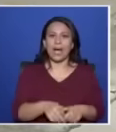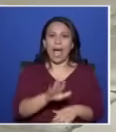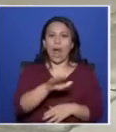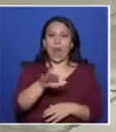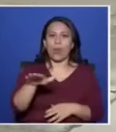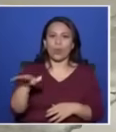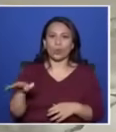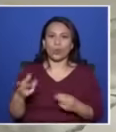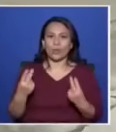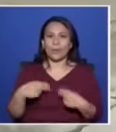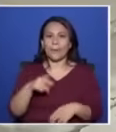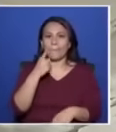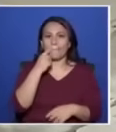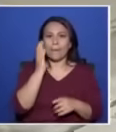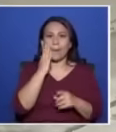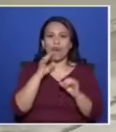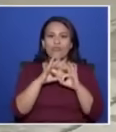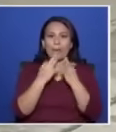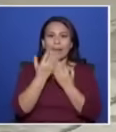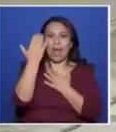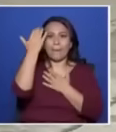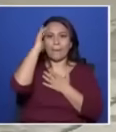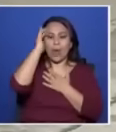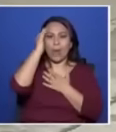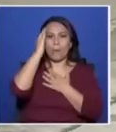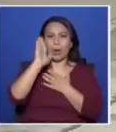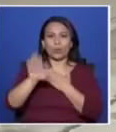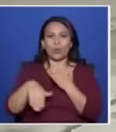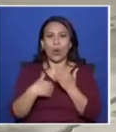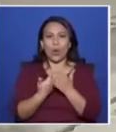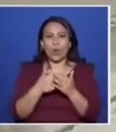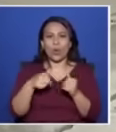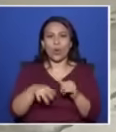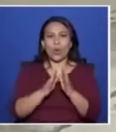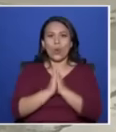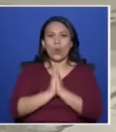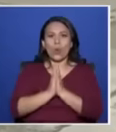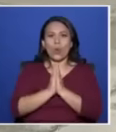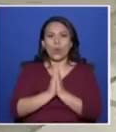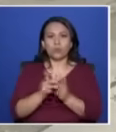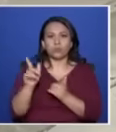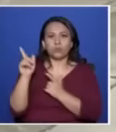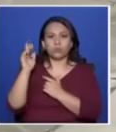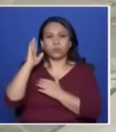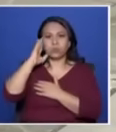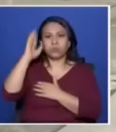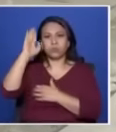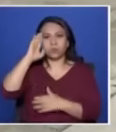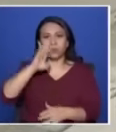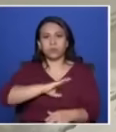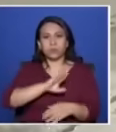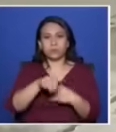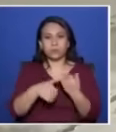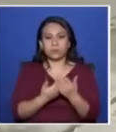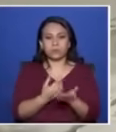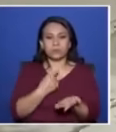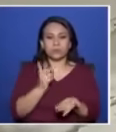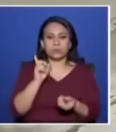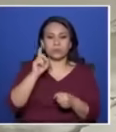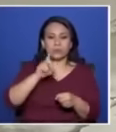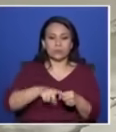y pues obviamente los padres de familia muy preocupados por estas situaciones, y se pide el resguardo de policías y militares en las